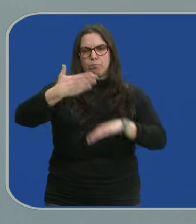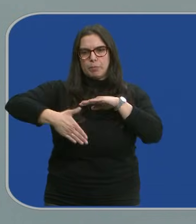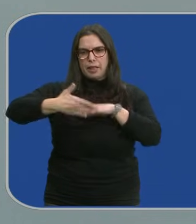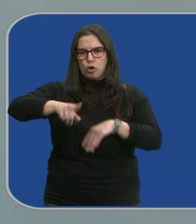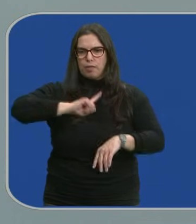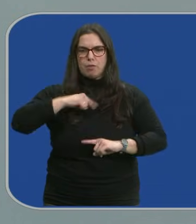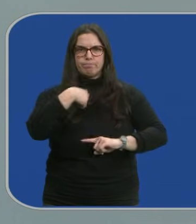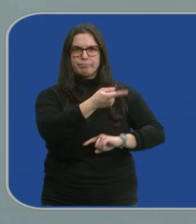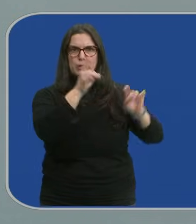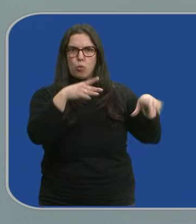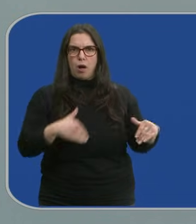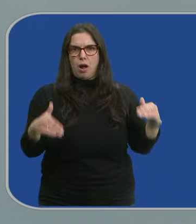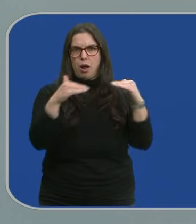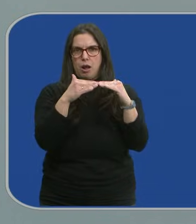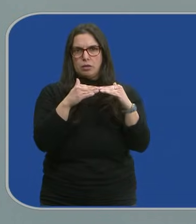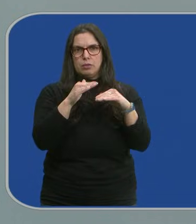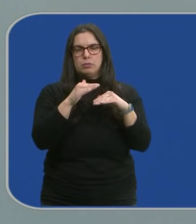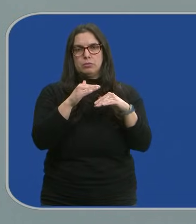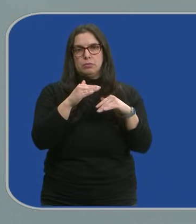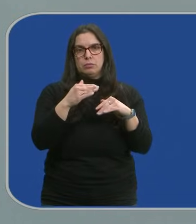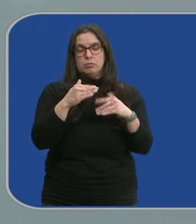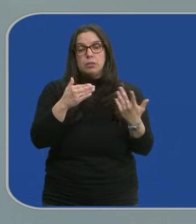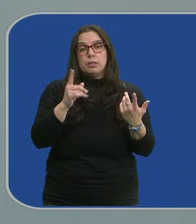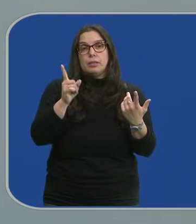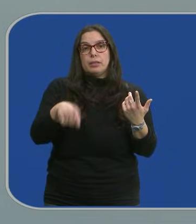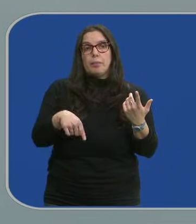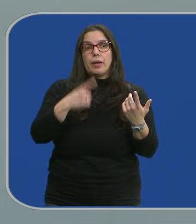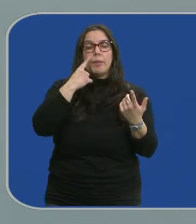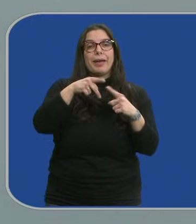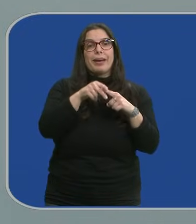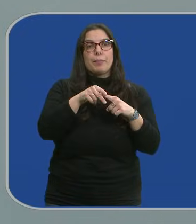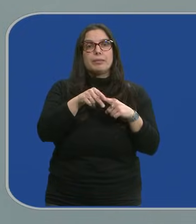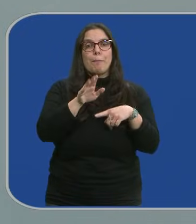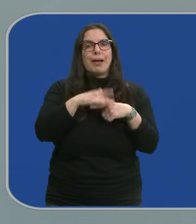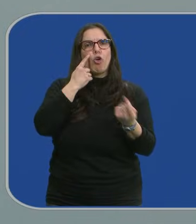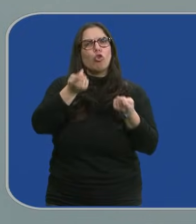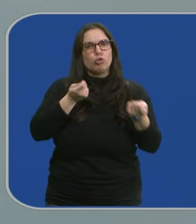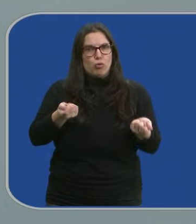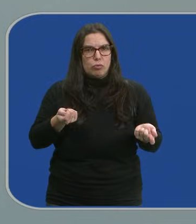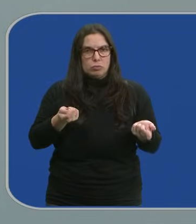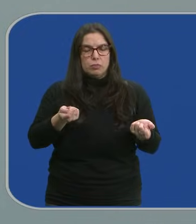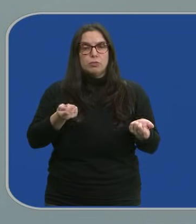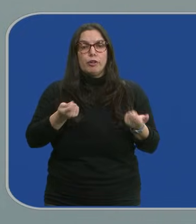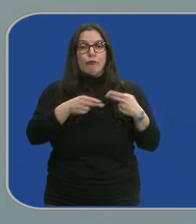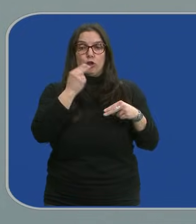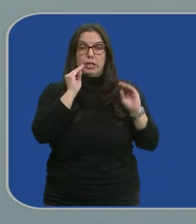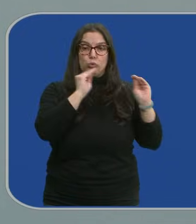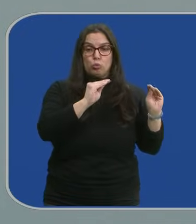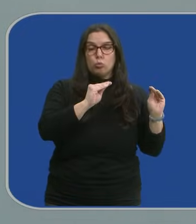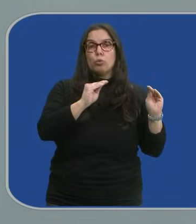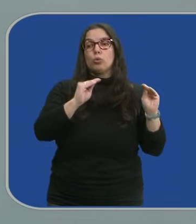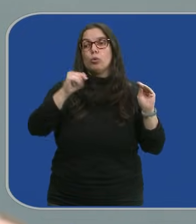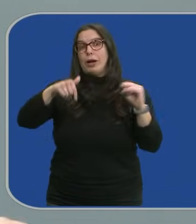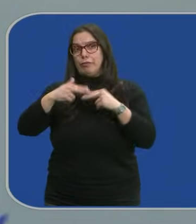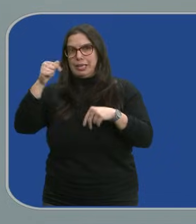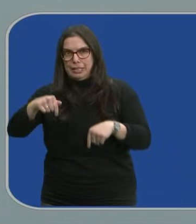que ofrecer a agricultores y ganaderos respecto de las aplicaciones y también de cuáles son los instrumentos de control, tanto en fronteras como en origen.